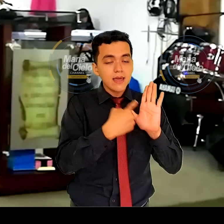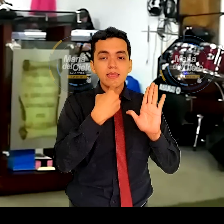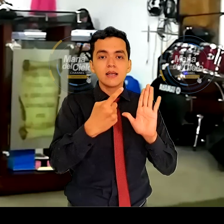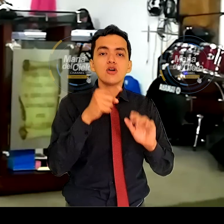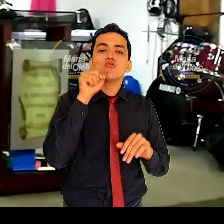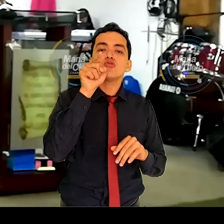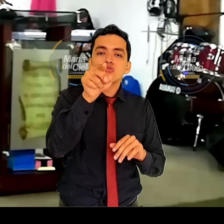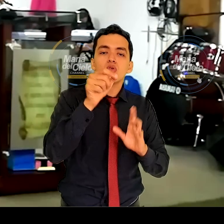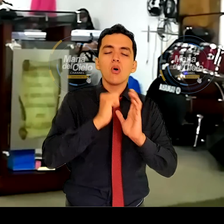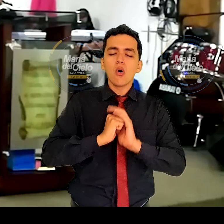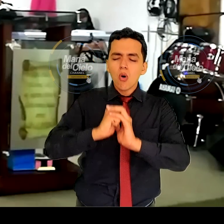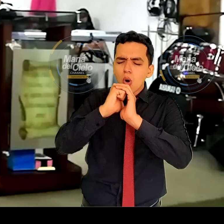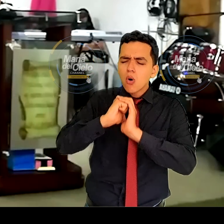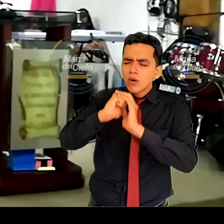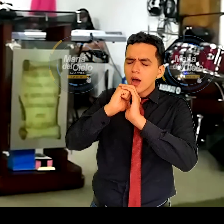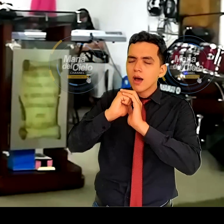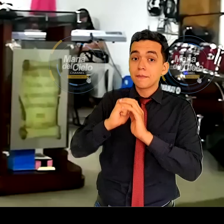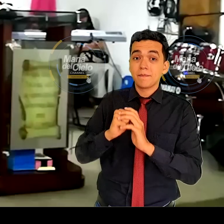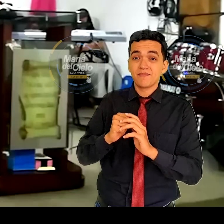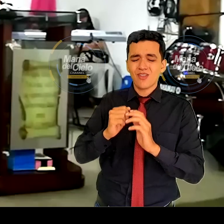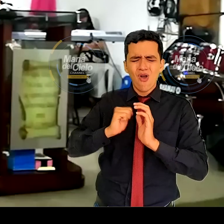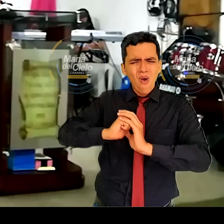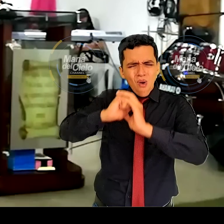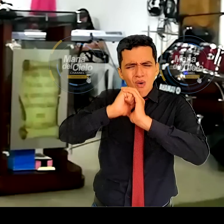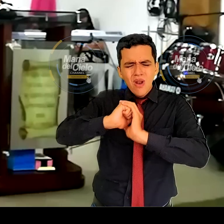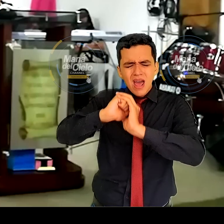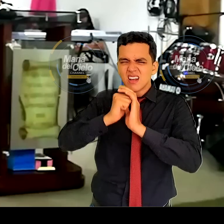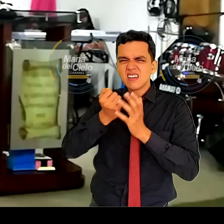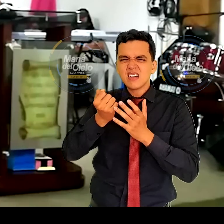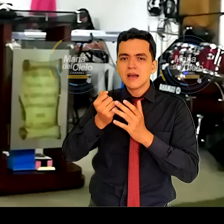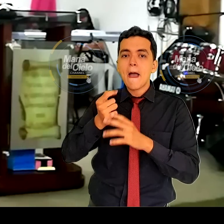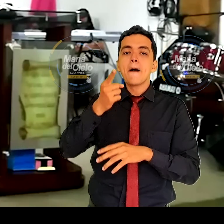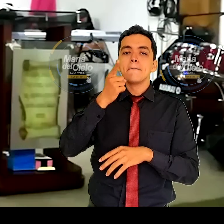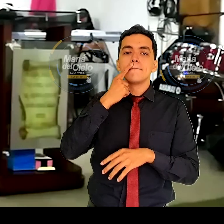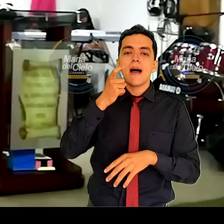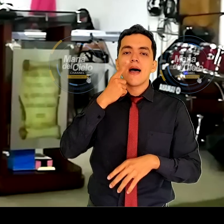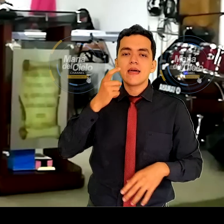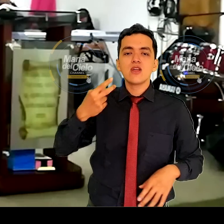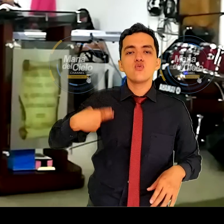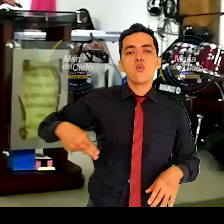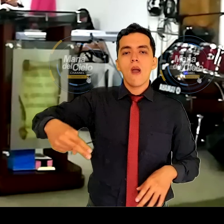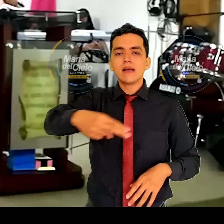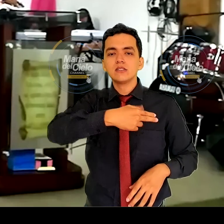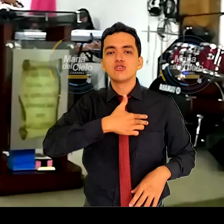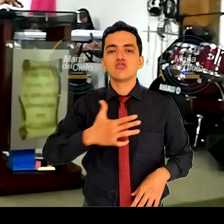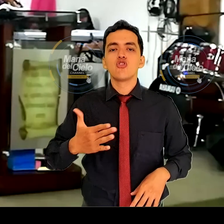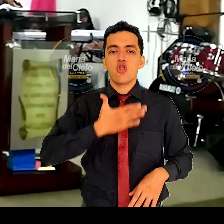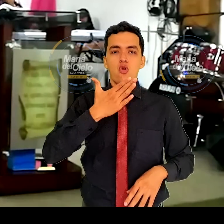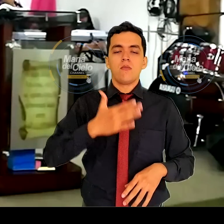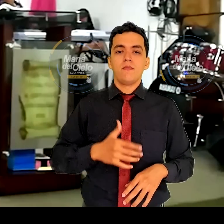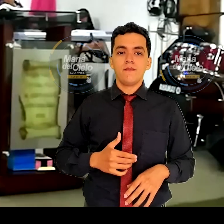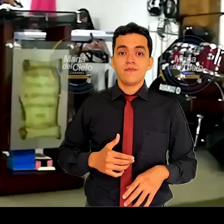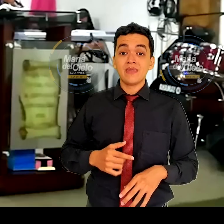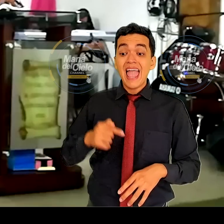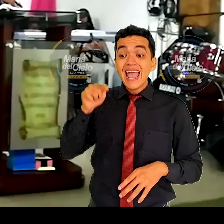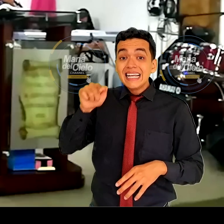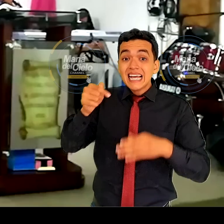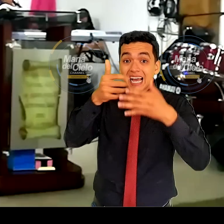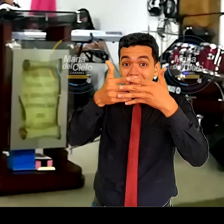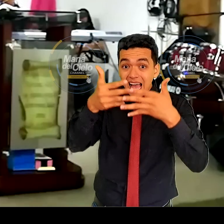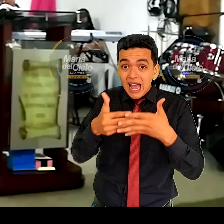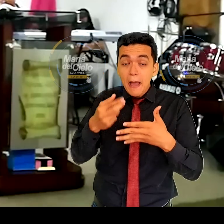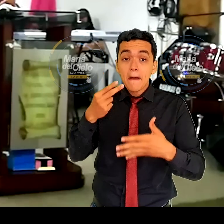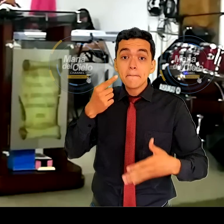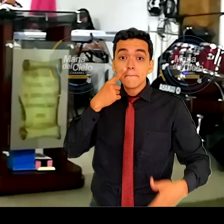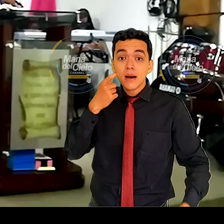decir: Padre nuestro que estáis en los cielos. El Padre nuestro es la base fundamental de la oración. Y qué bueno, hermano, en esta noche yo